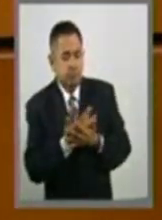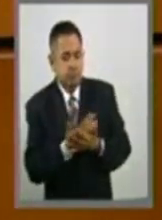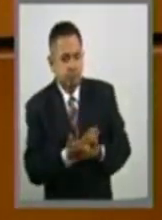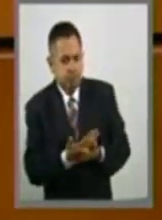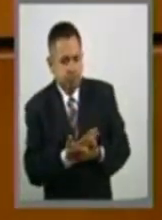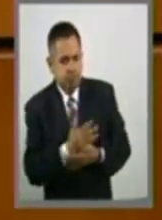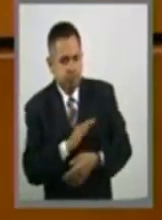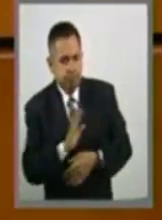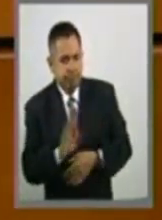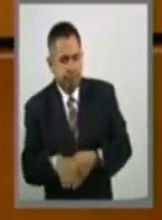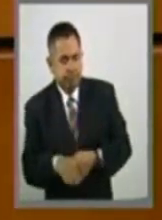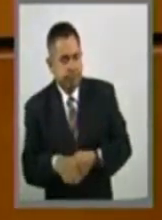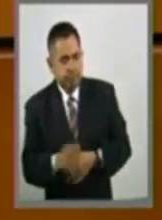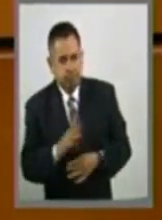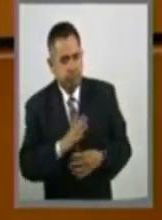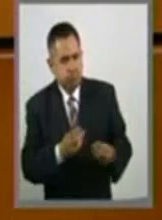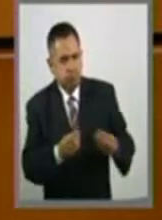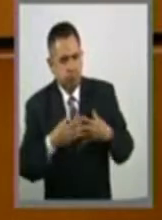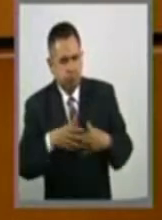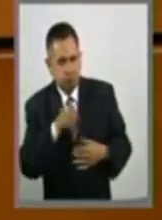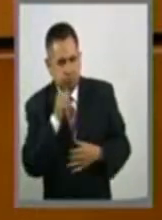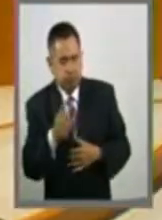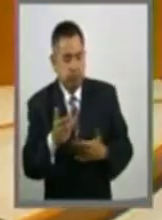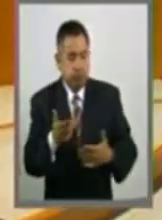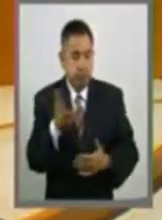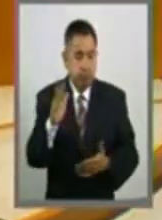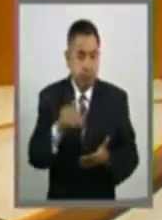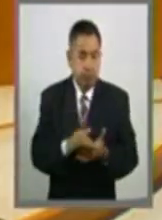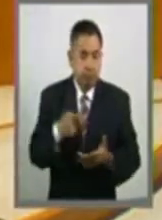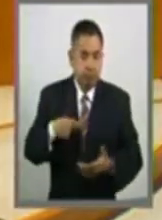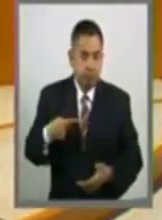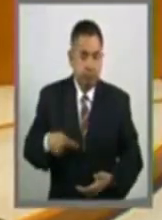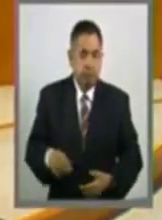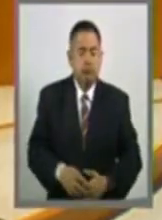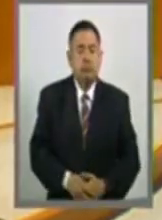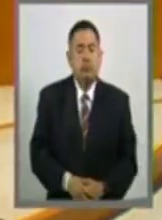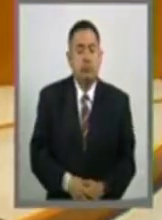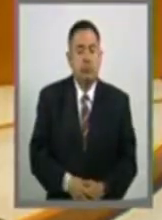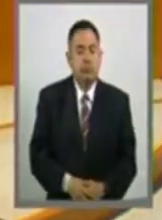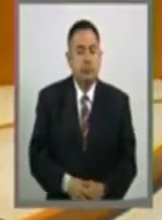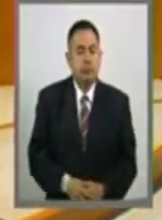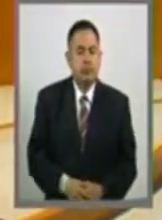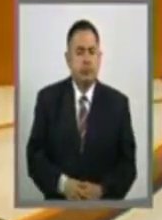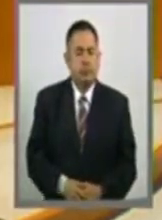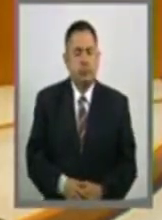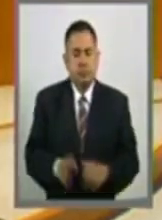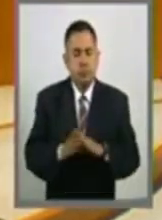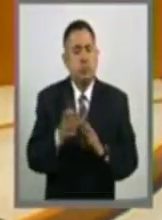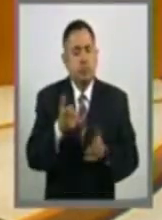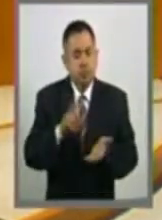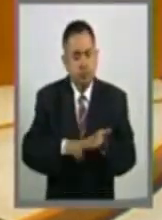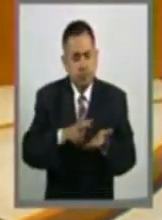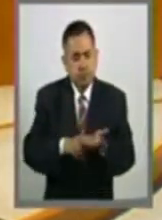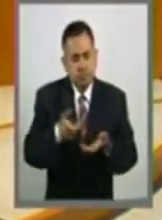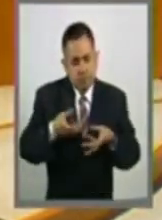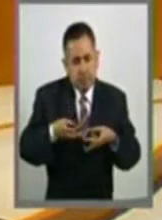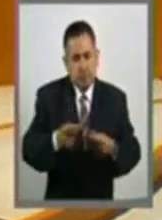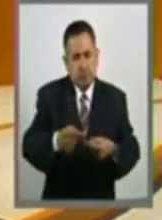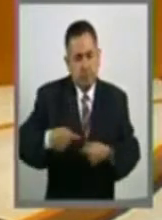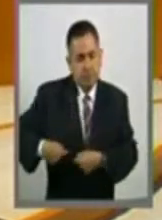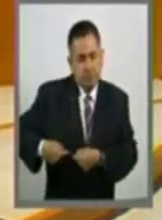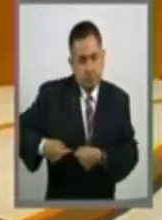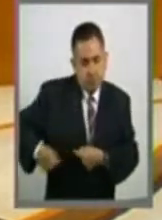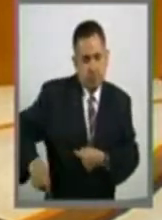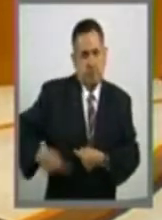recibieron el beneficio del trasplante. El costo en diálisis o hemodiálisis